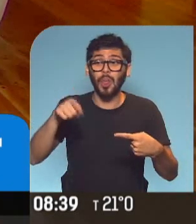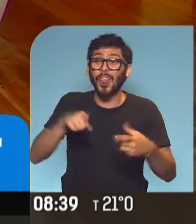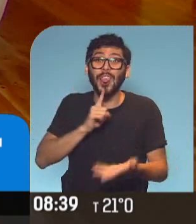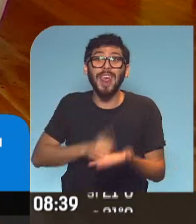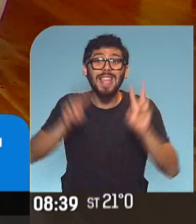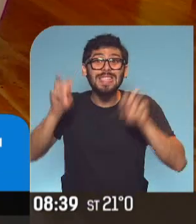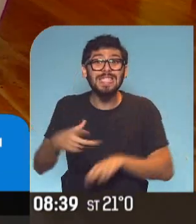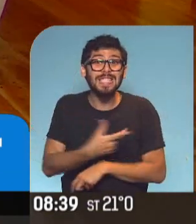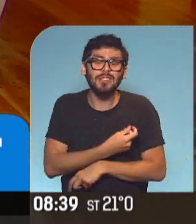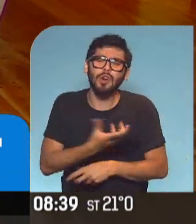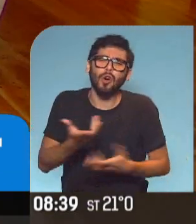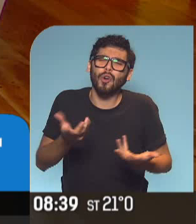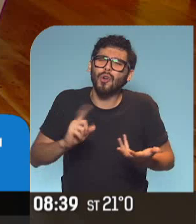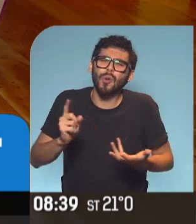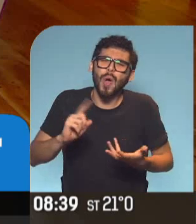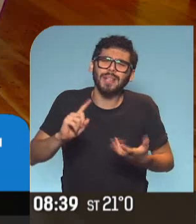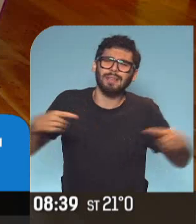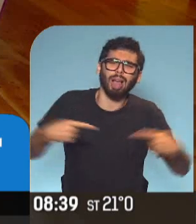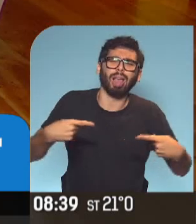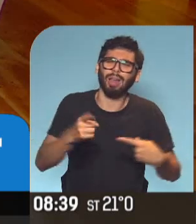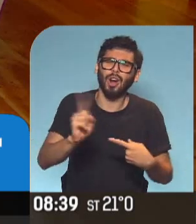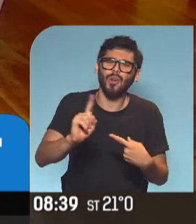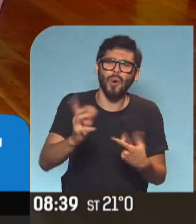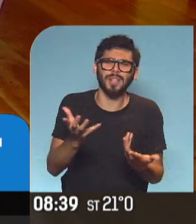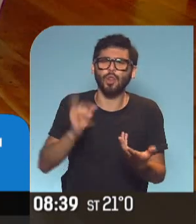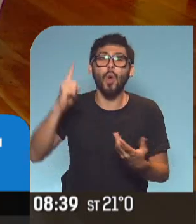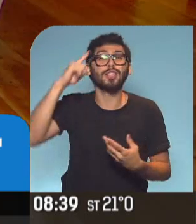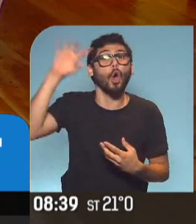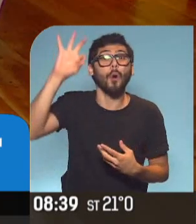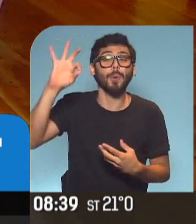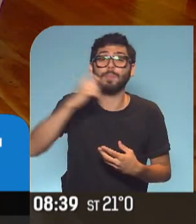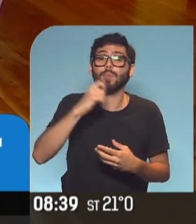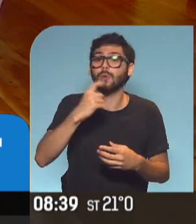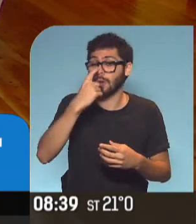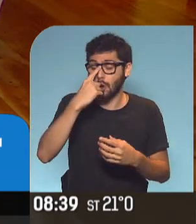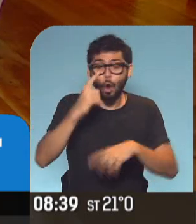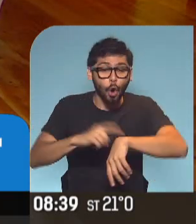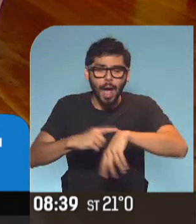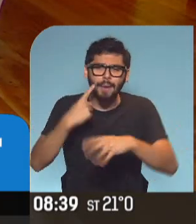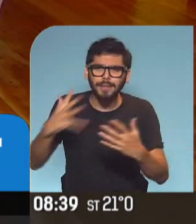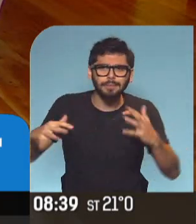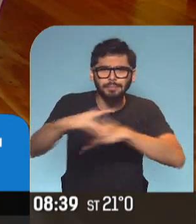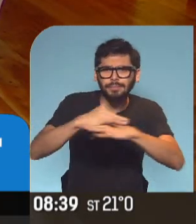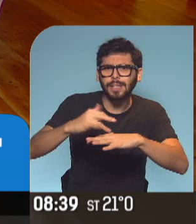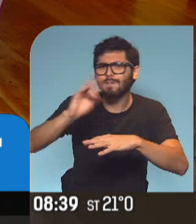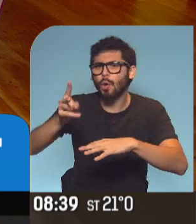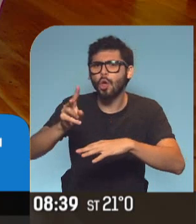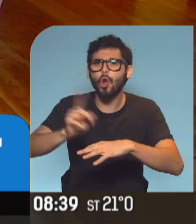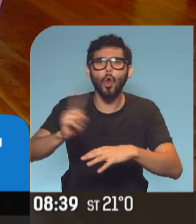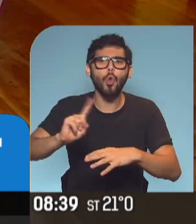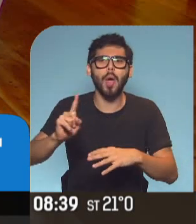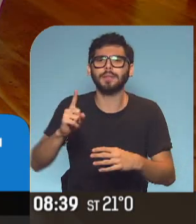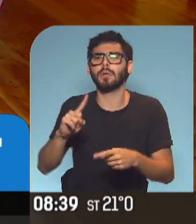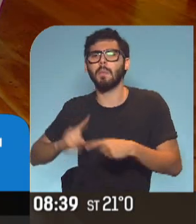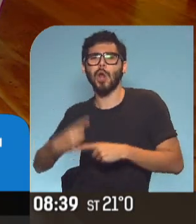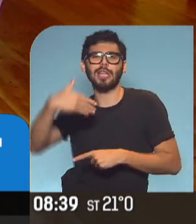porque esto no es ideológico o sea si vos tenés que tomar una decisión por ejemplo de restringir la circulación en determinado horario no se debe a que vos seas marxista